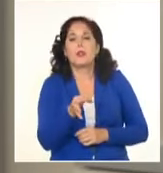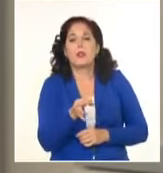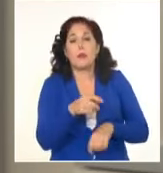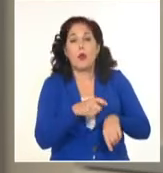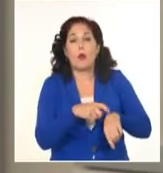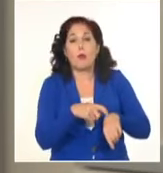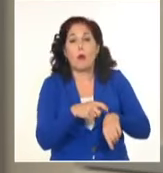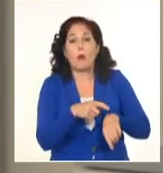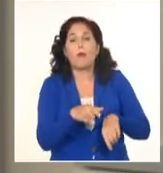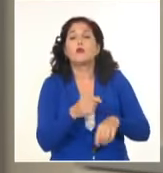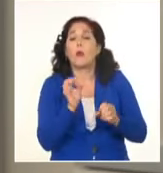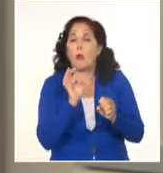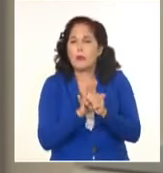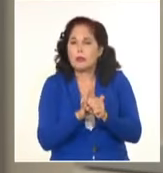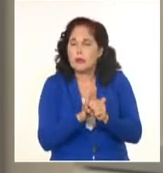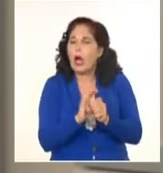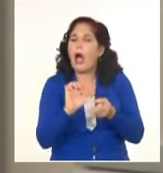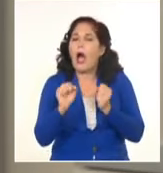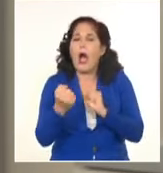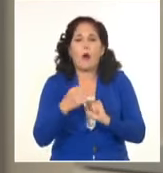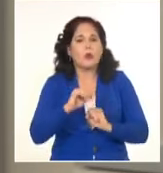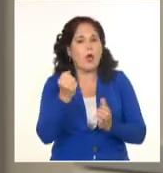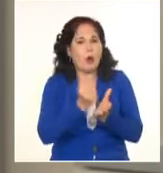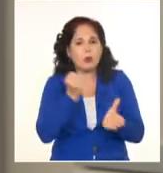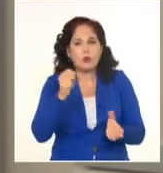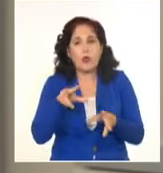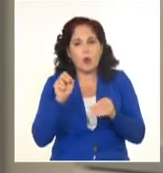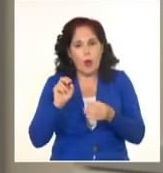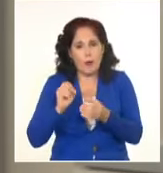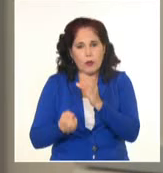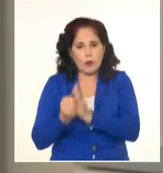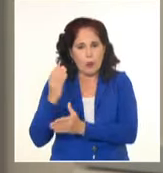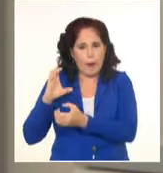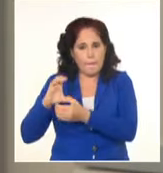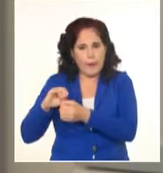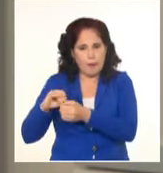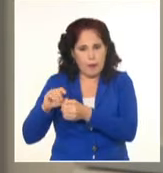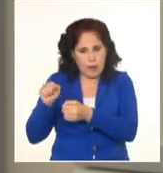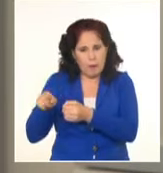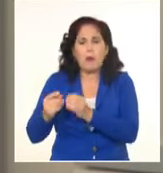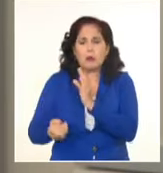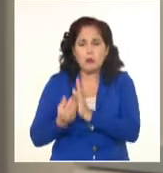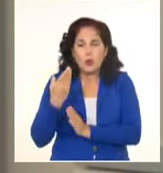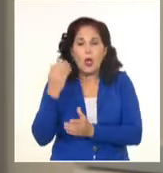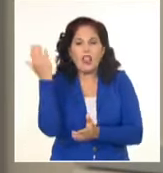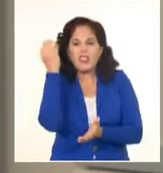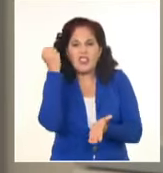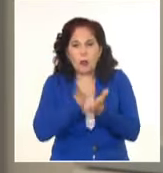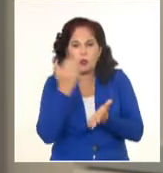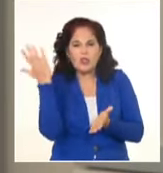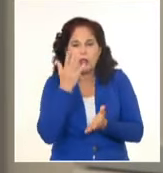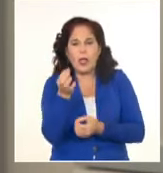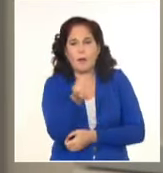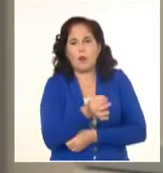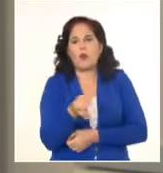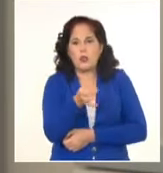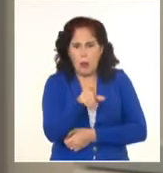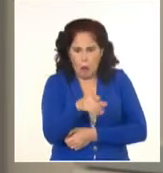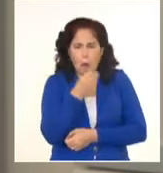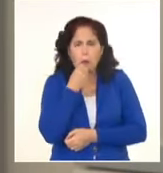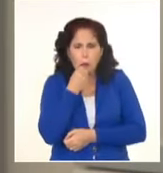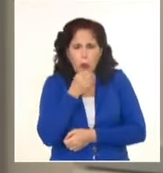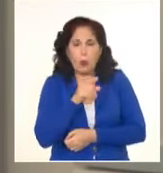determinado puedan empezar a autorizar los nuevos actores, es decir, micro, pequeñas y medianas empresas privadas y cooperativas no